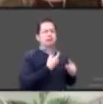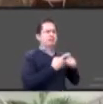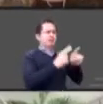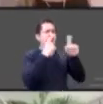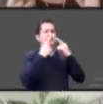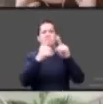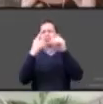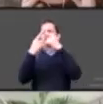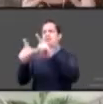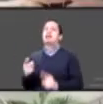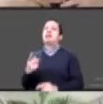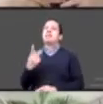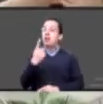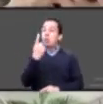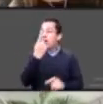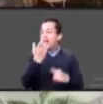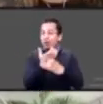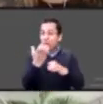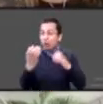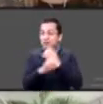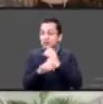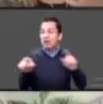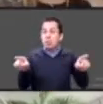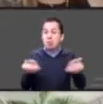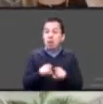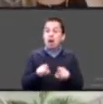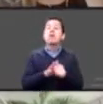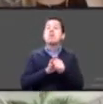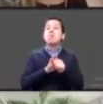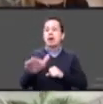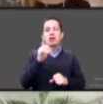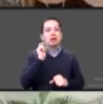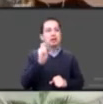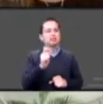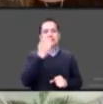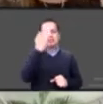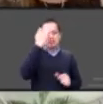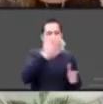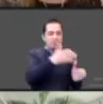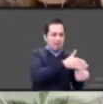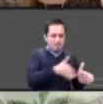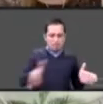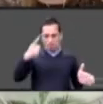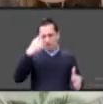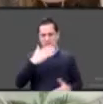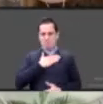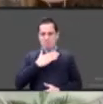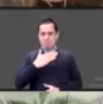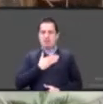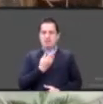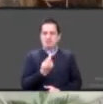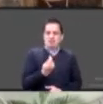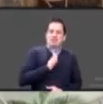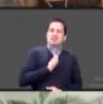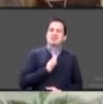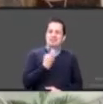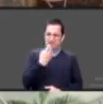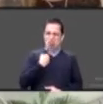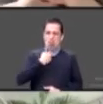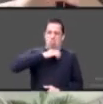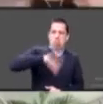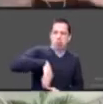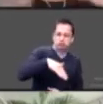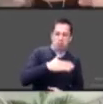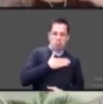formas, en el que transitas y en el que buscas esta vida independiente. Considerando eso, o sea, esa, yo podría